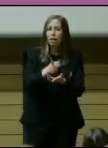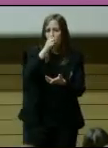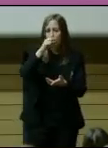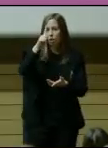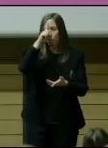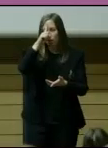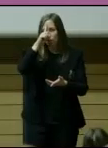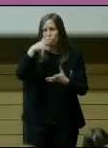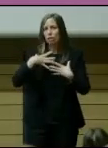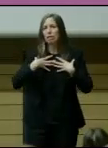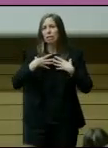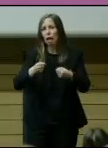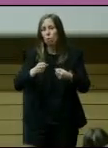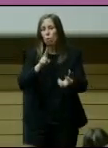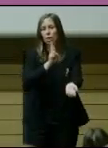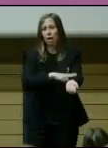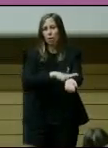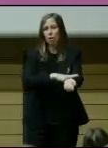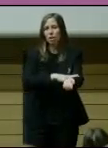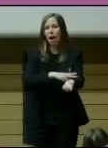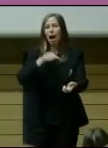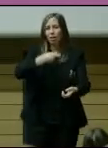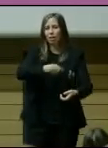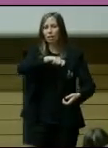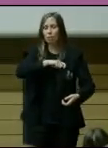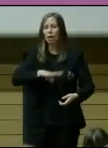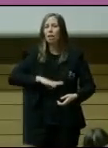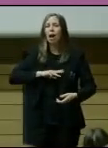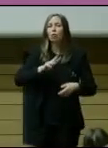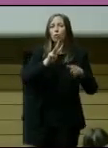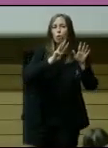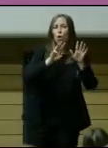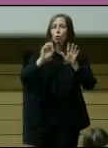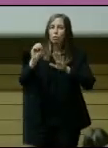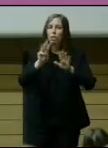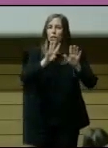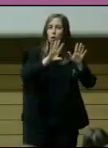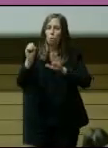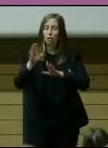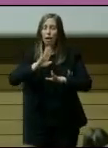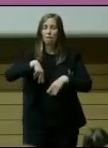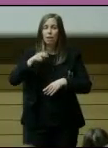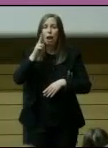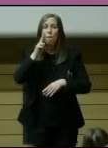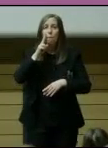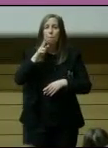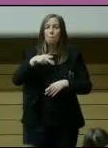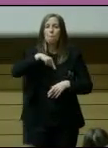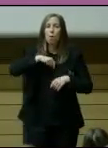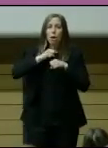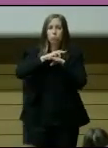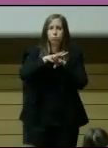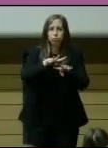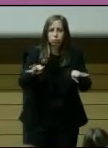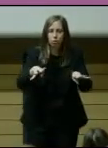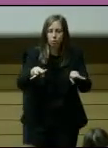de salud de heroína que tuvimos en los años 80 y 90, y por eso funcionó muy bien este pánico moral. Y este pánico moral es lo que